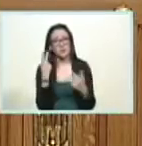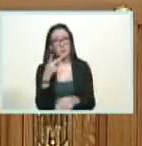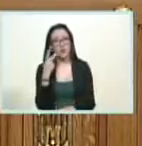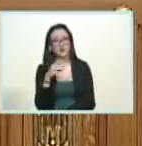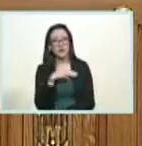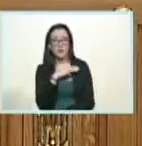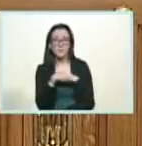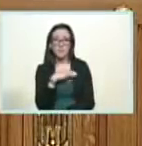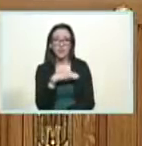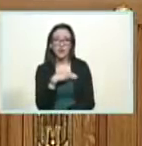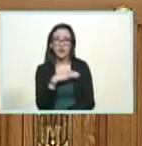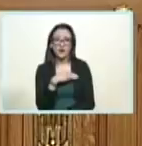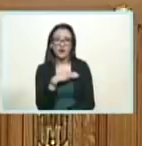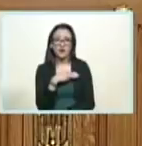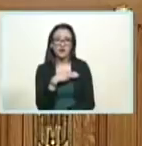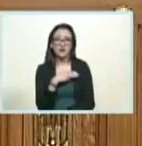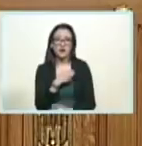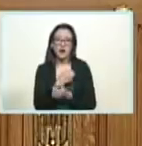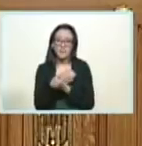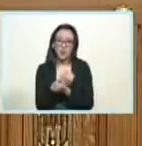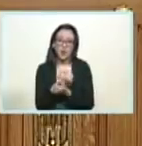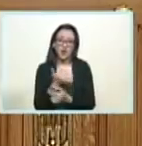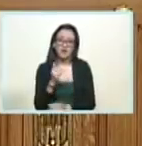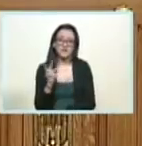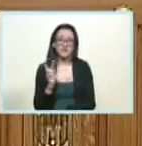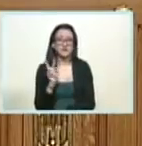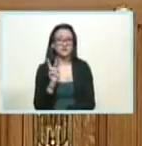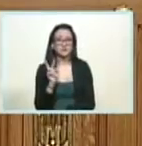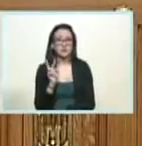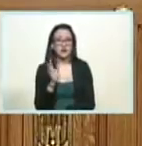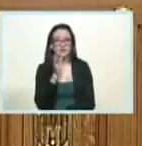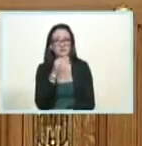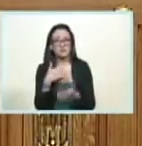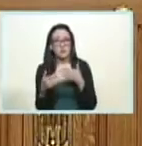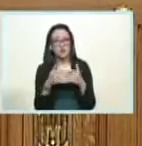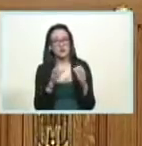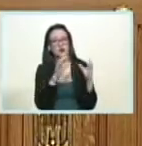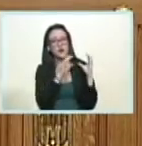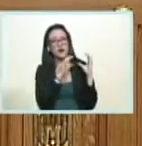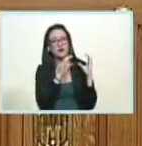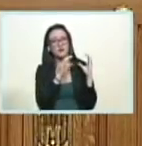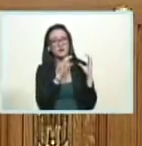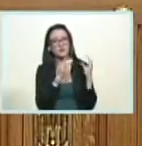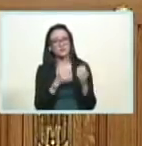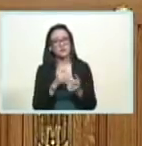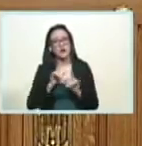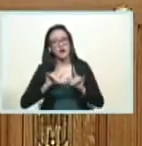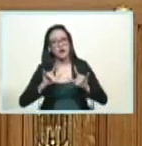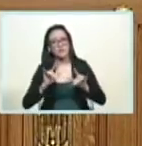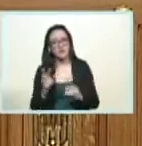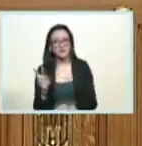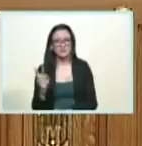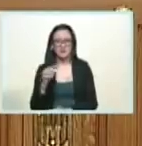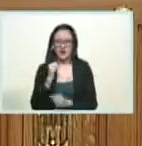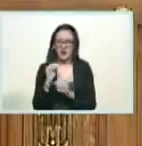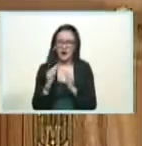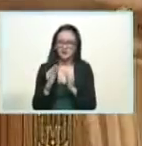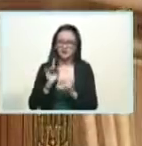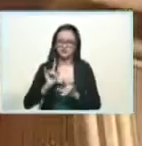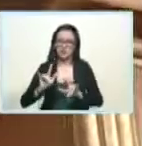política y moral por el amor que tenemos por Venezuela, aunque no tengas cargo, pero ames este país desde tu casa, desde tu